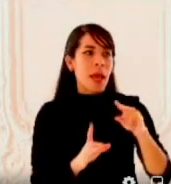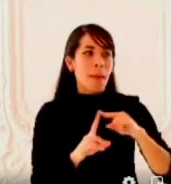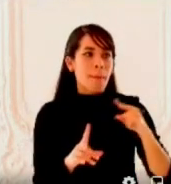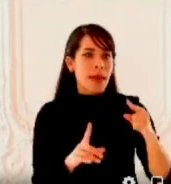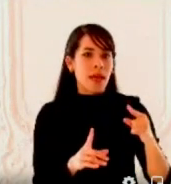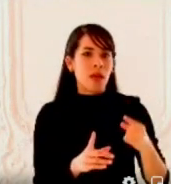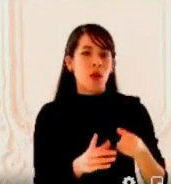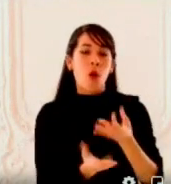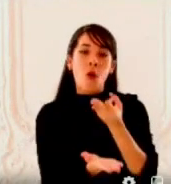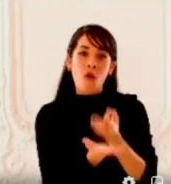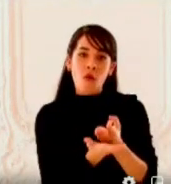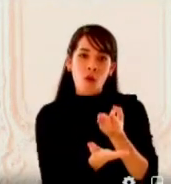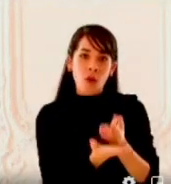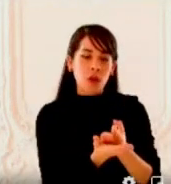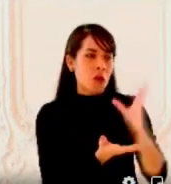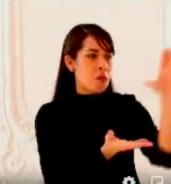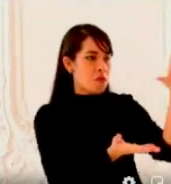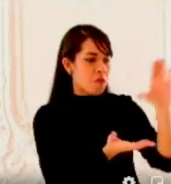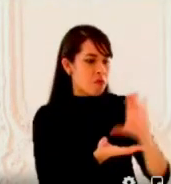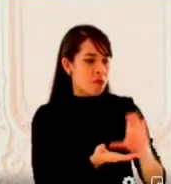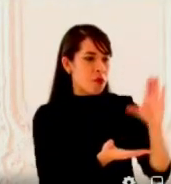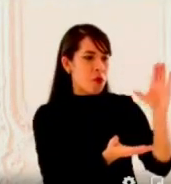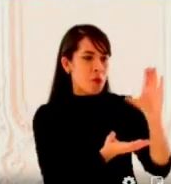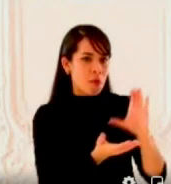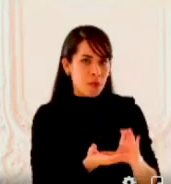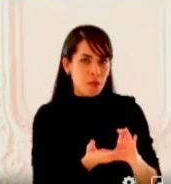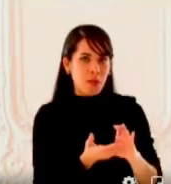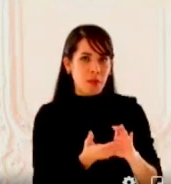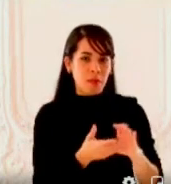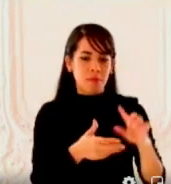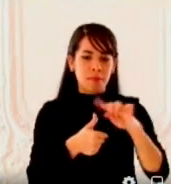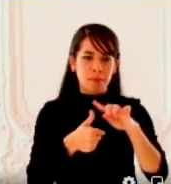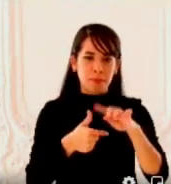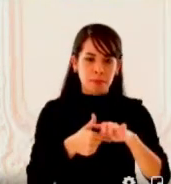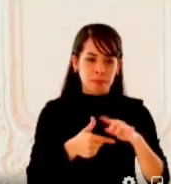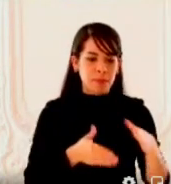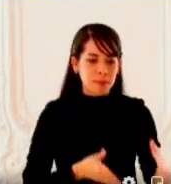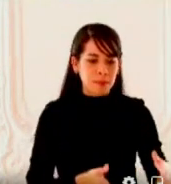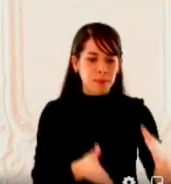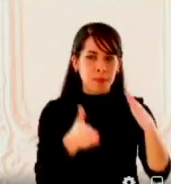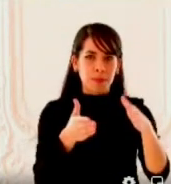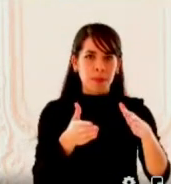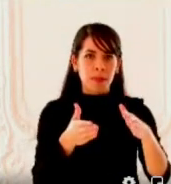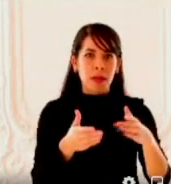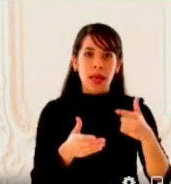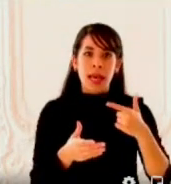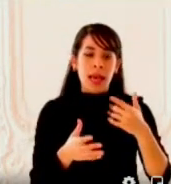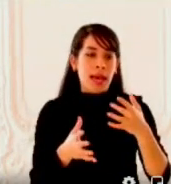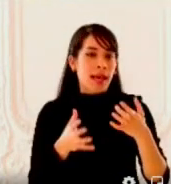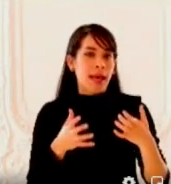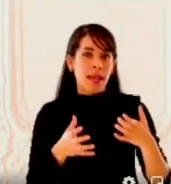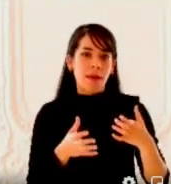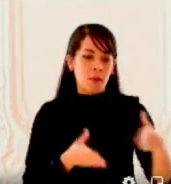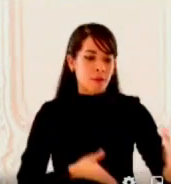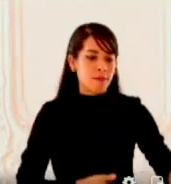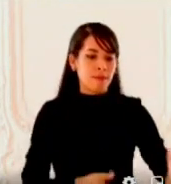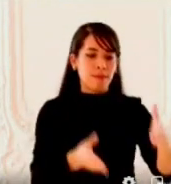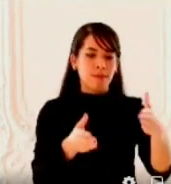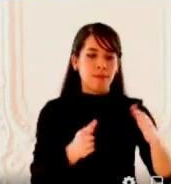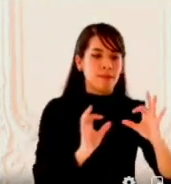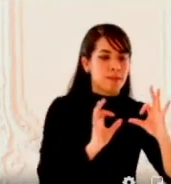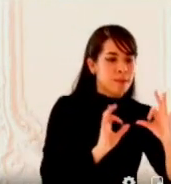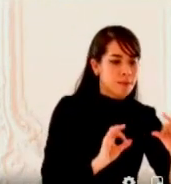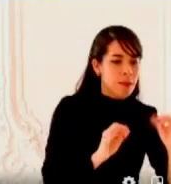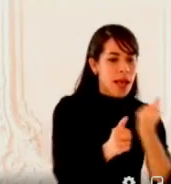los fondos, se fueron trabajando prioridades, y las prioridades eran abrir carreteras, atender medidas de